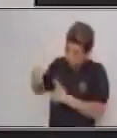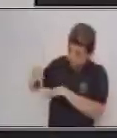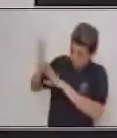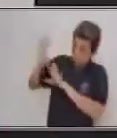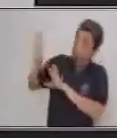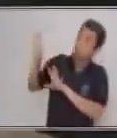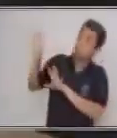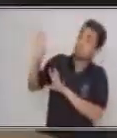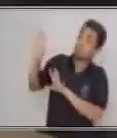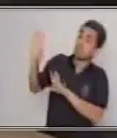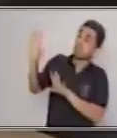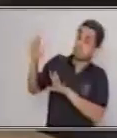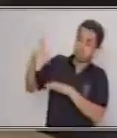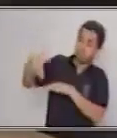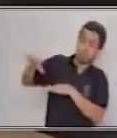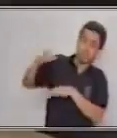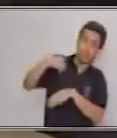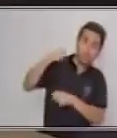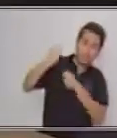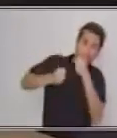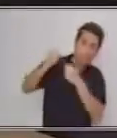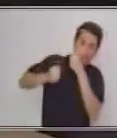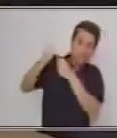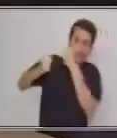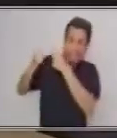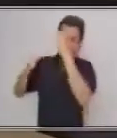fui corriendo a la casa de la abuelita.